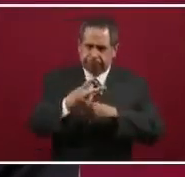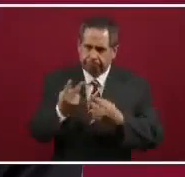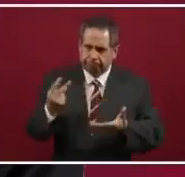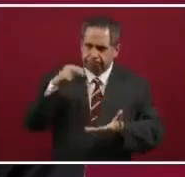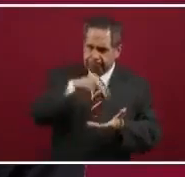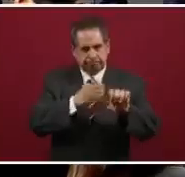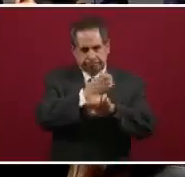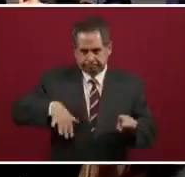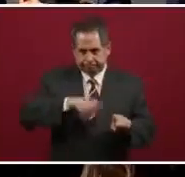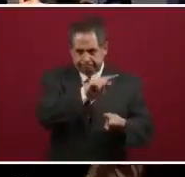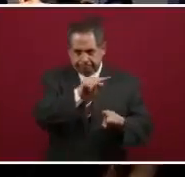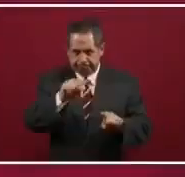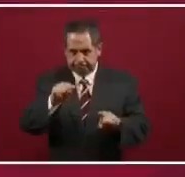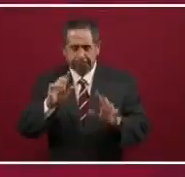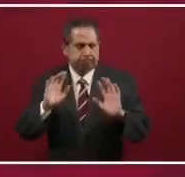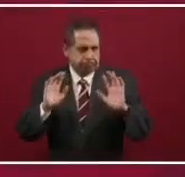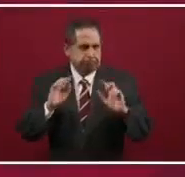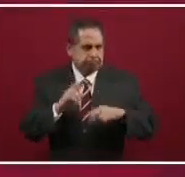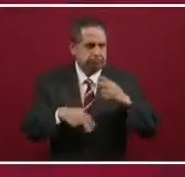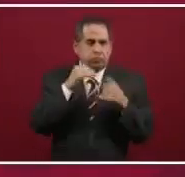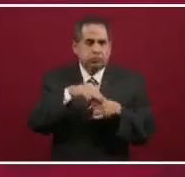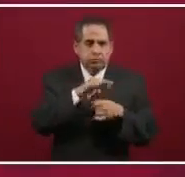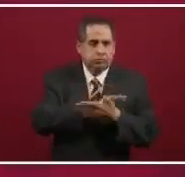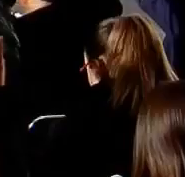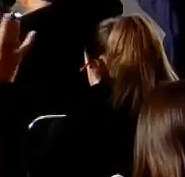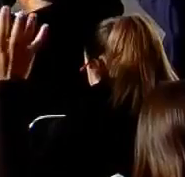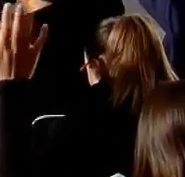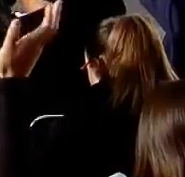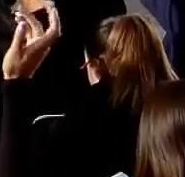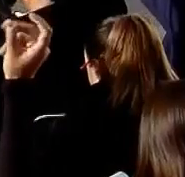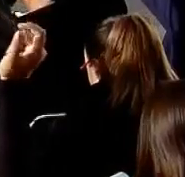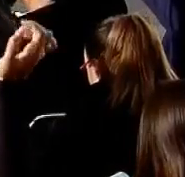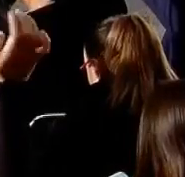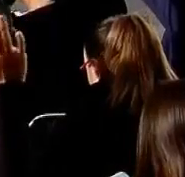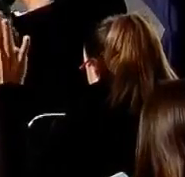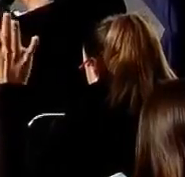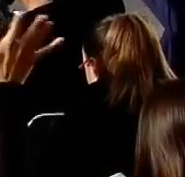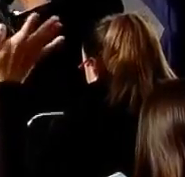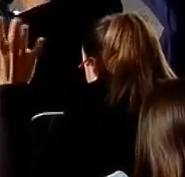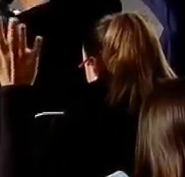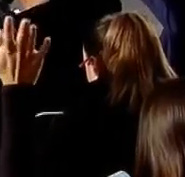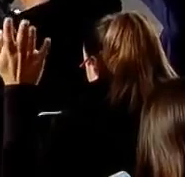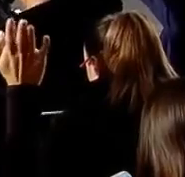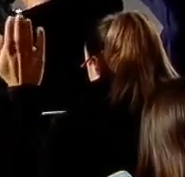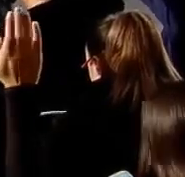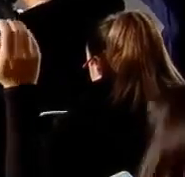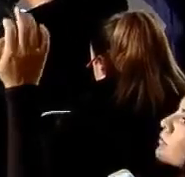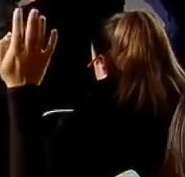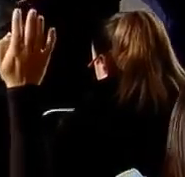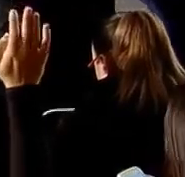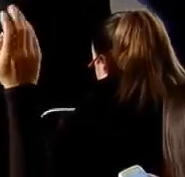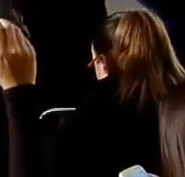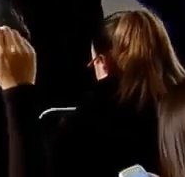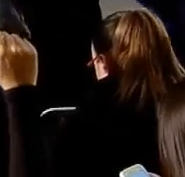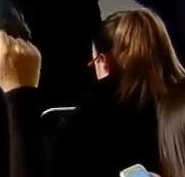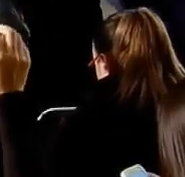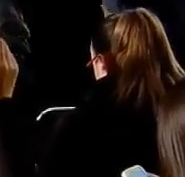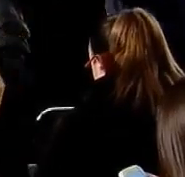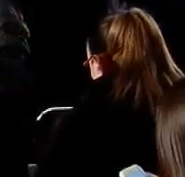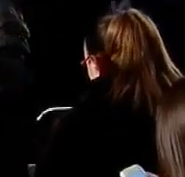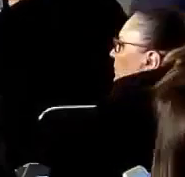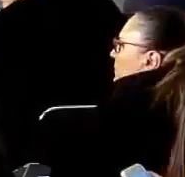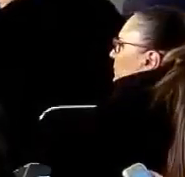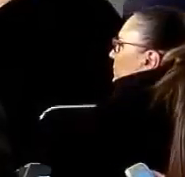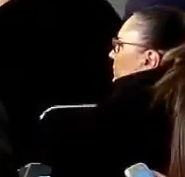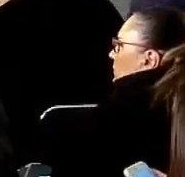ir a esos estados porque ya no van a haber elecciones. Vamos por acá. Tres más y luego